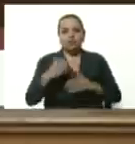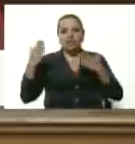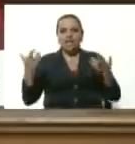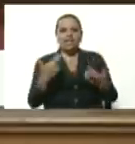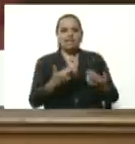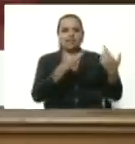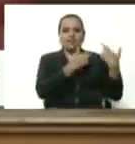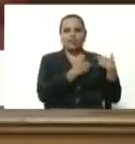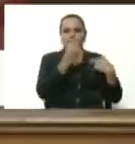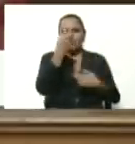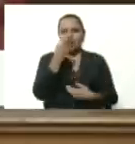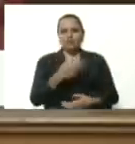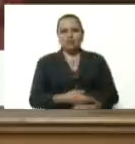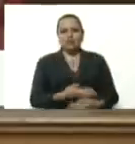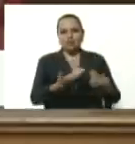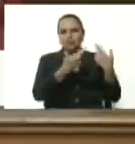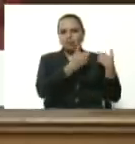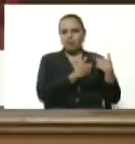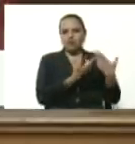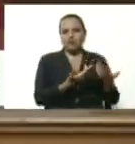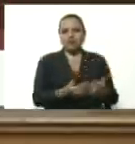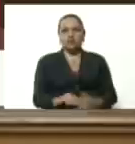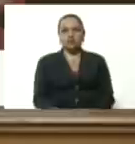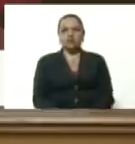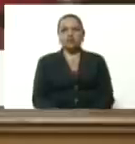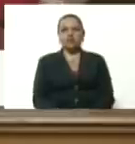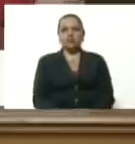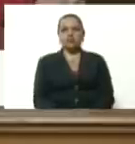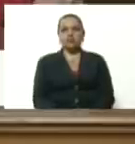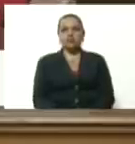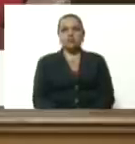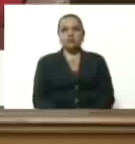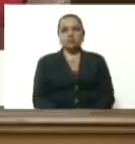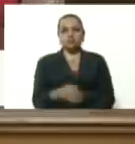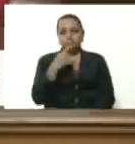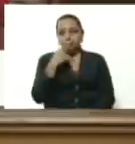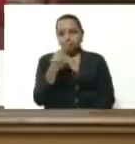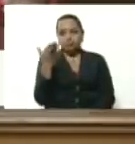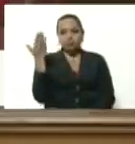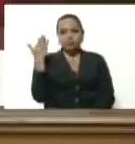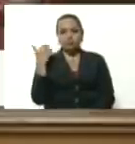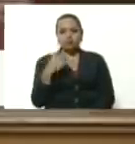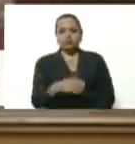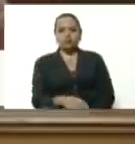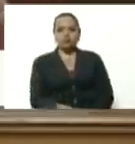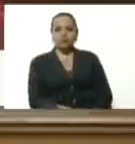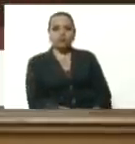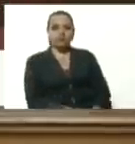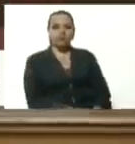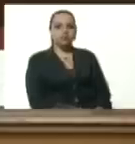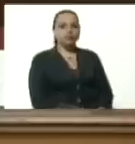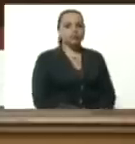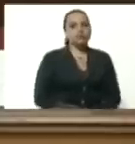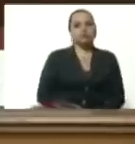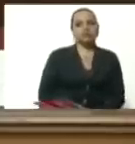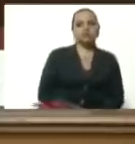irresponsables. Llámese como se llama. Claro, yo lo dijimos la vez pasada. El partido, mire hermano, aquí llegó